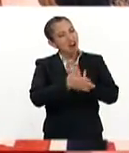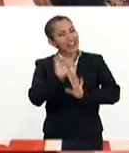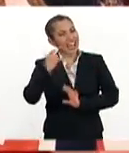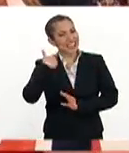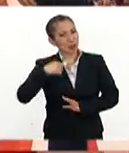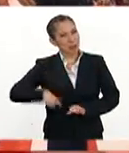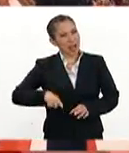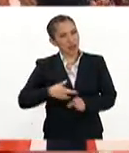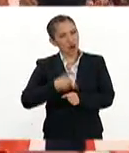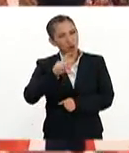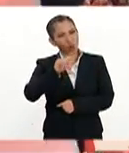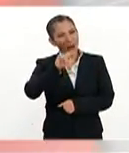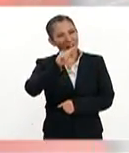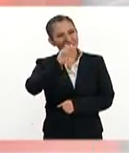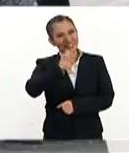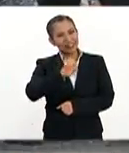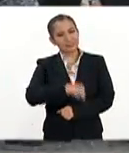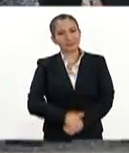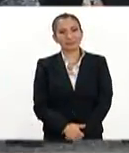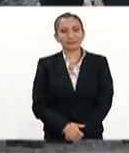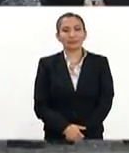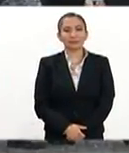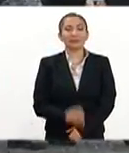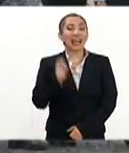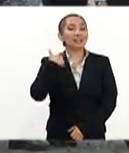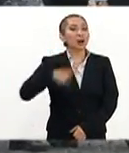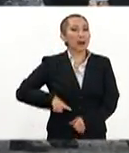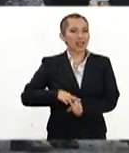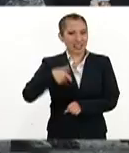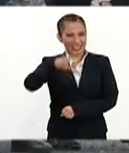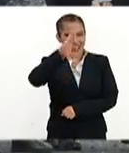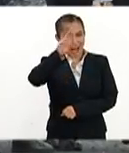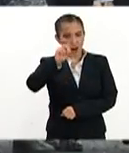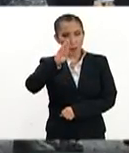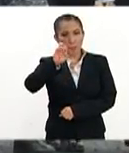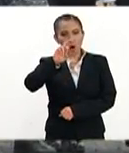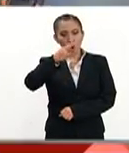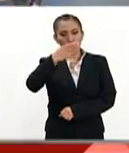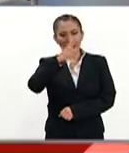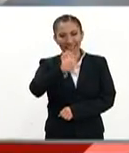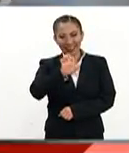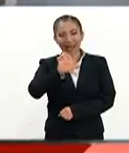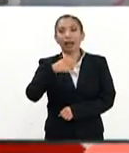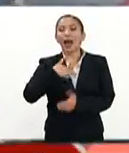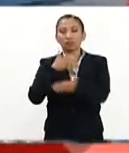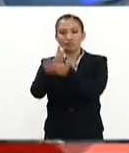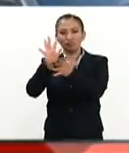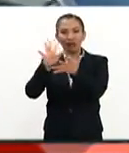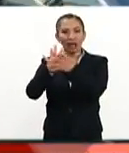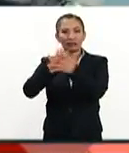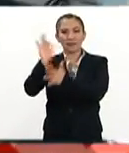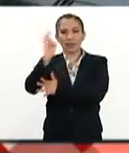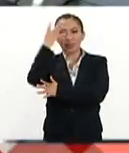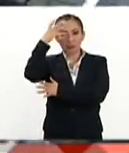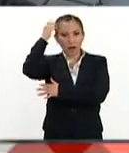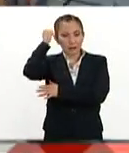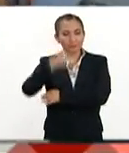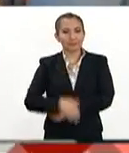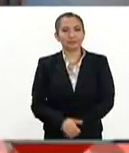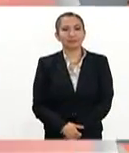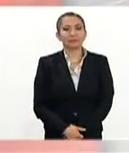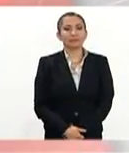priista Javier Duarte. El exgobernador de Quintana Roo, Roberto Borge, se encuentra en el penal federal de Morelos.